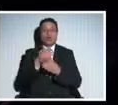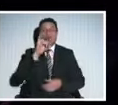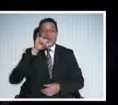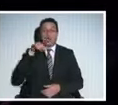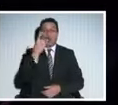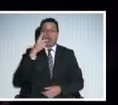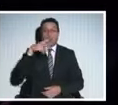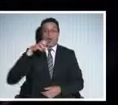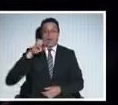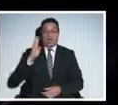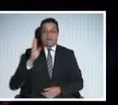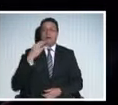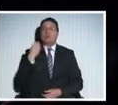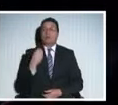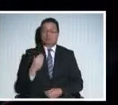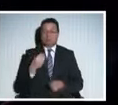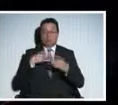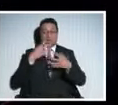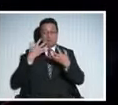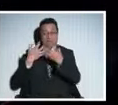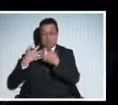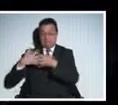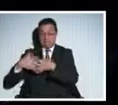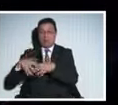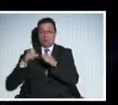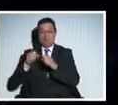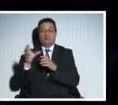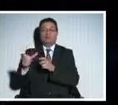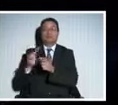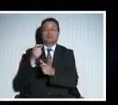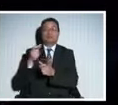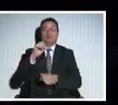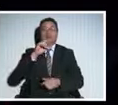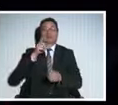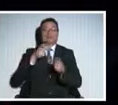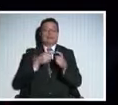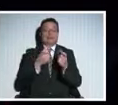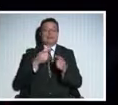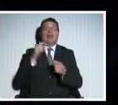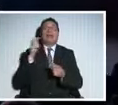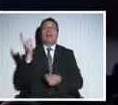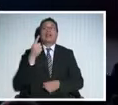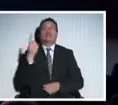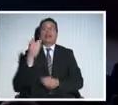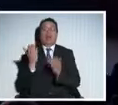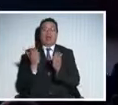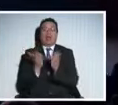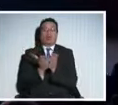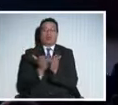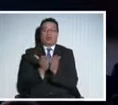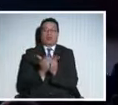Junaed con las máquinas que están incorporando para poder sacar inmediatamente la tarjeta nacional estudiantil.